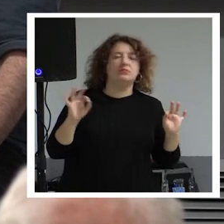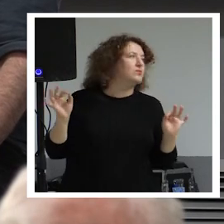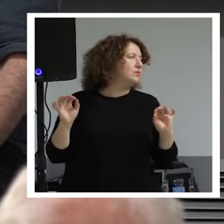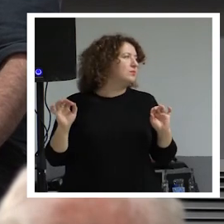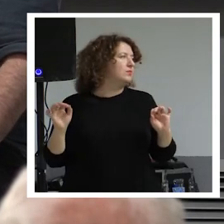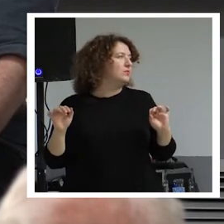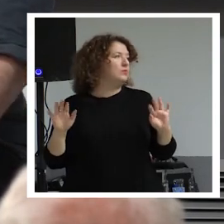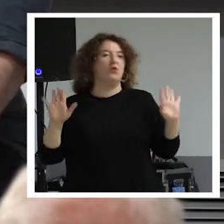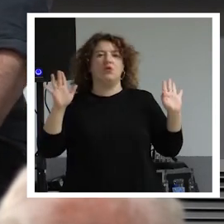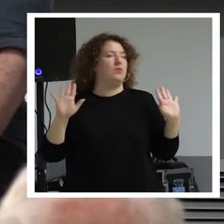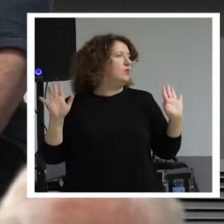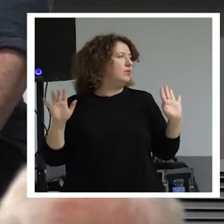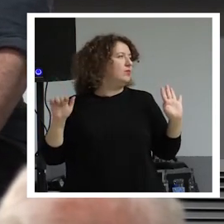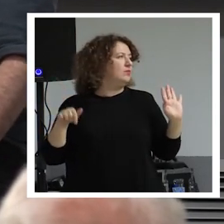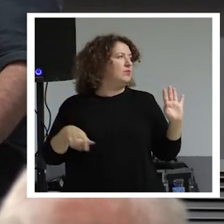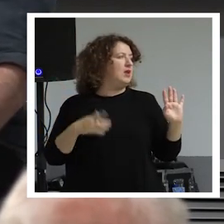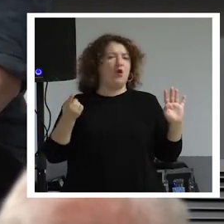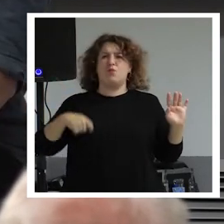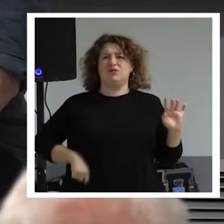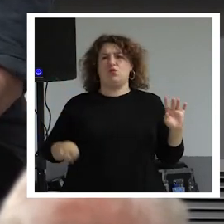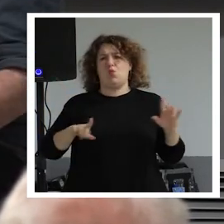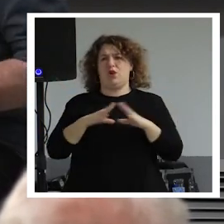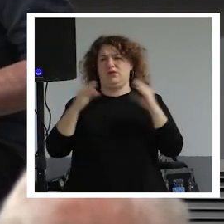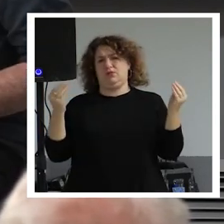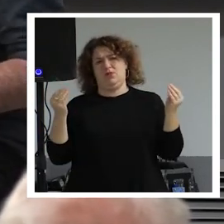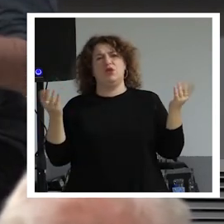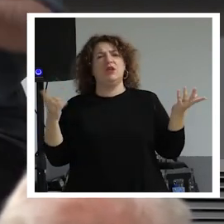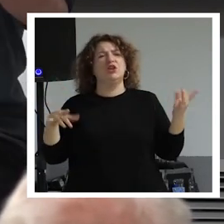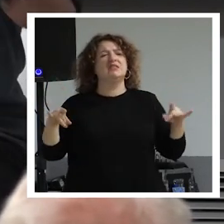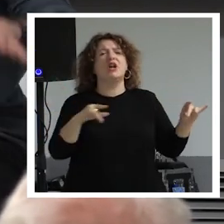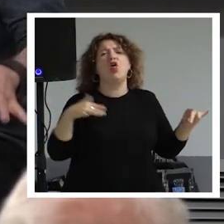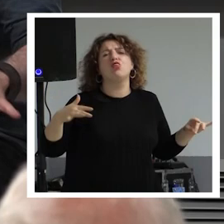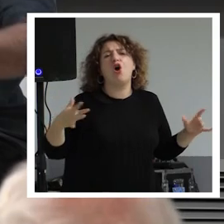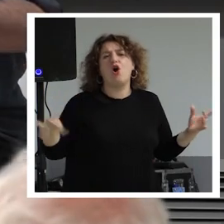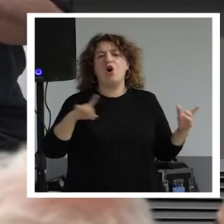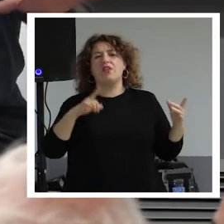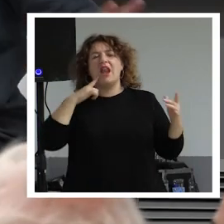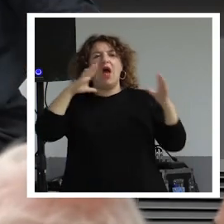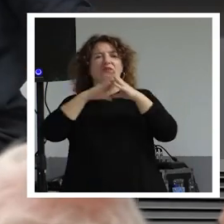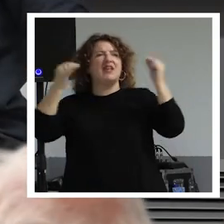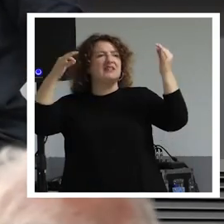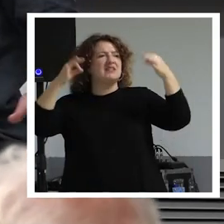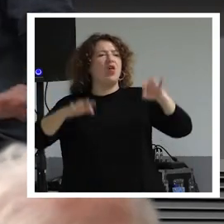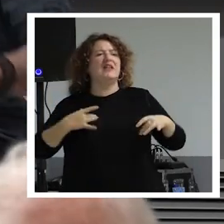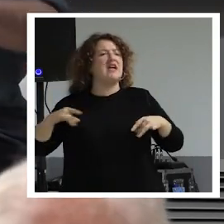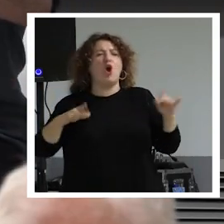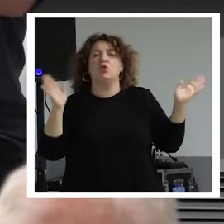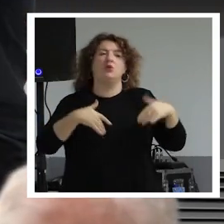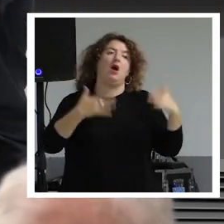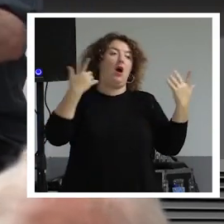usarla Porque algo Nos provocaba demasiado fuerte algunos provocaba que cuando alguien decía en cualquier discusión